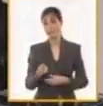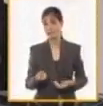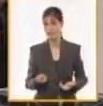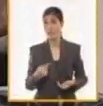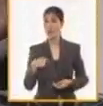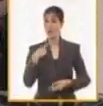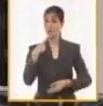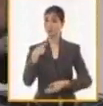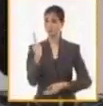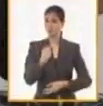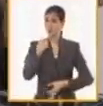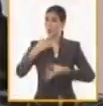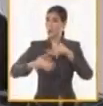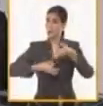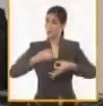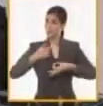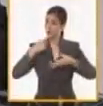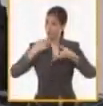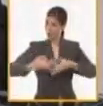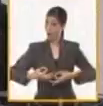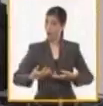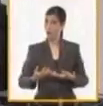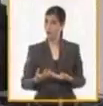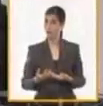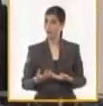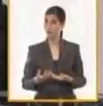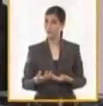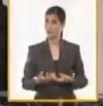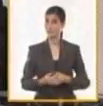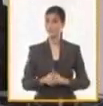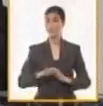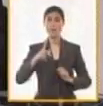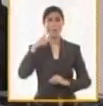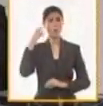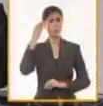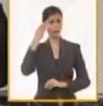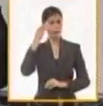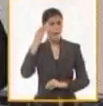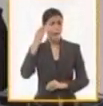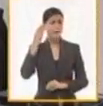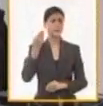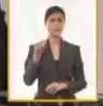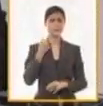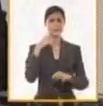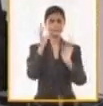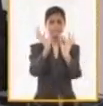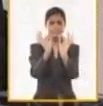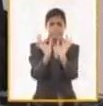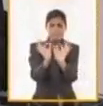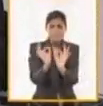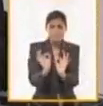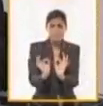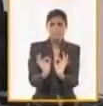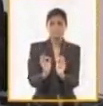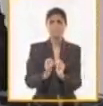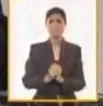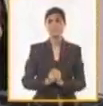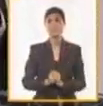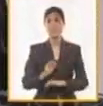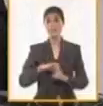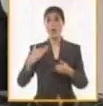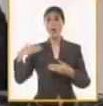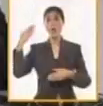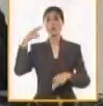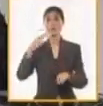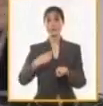siendo parciales, no, un análisis objetivo e imparcial. Cuando toda esa